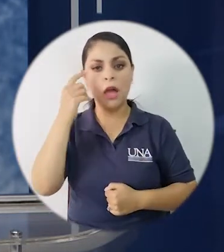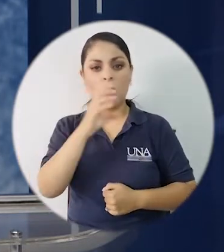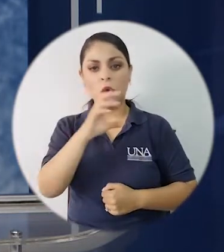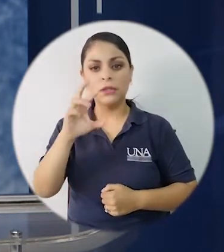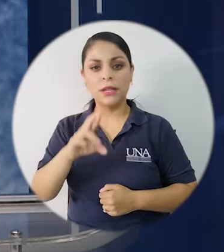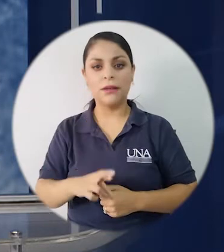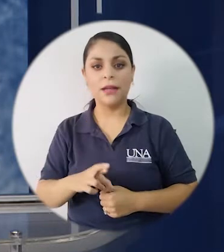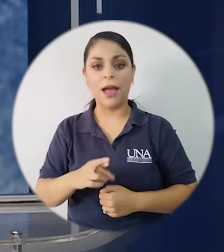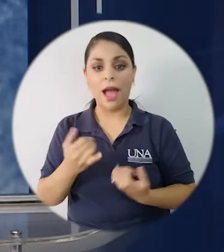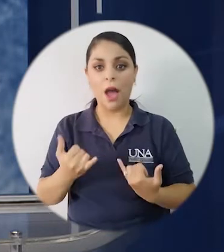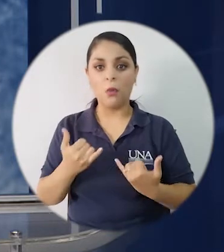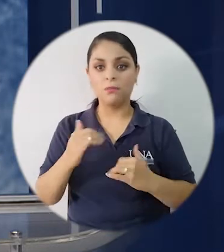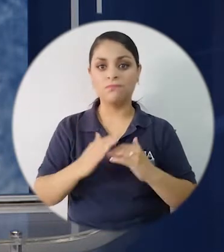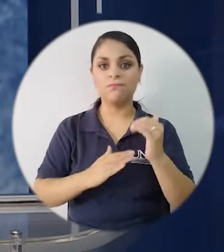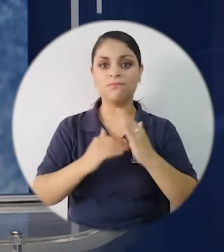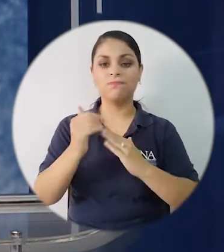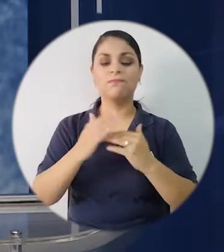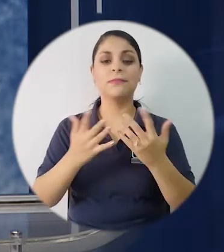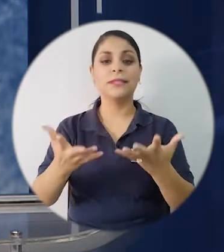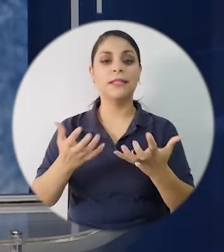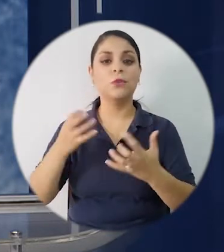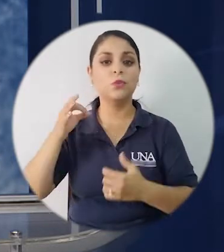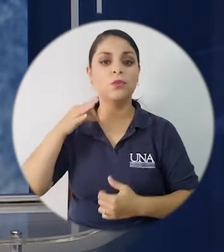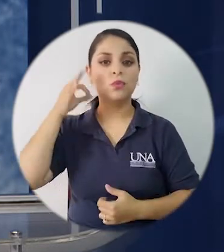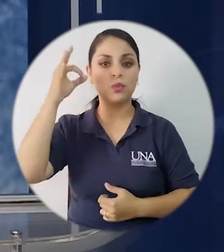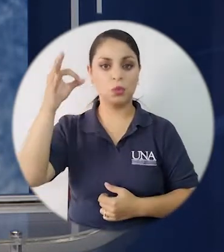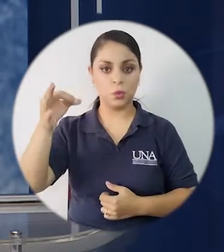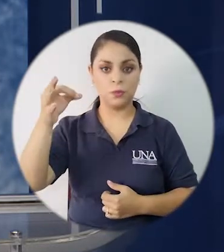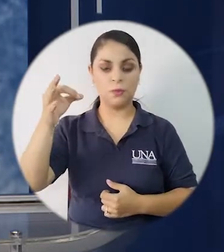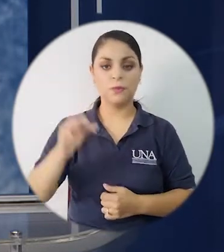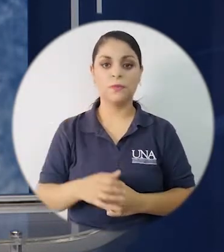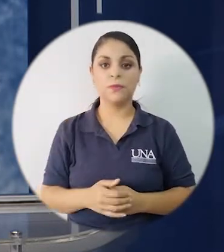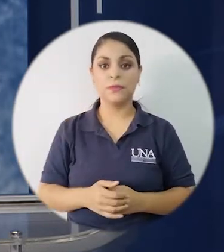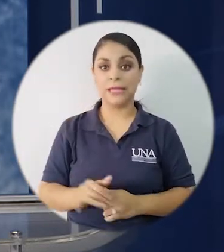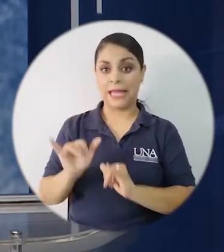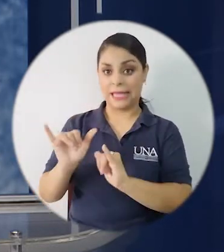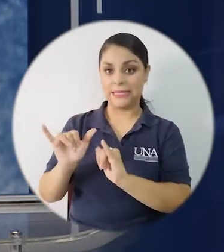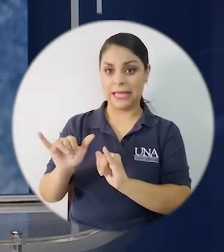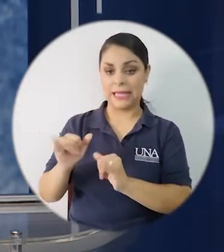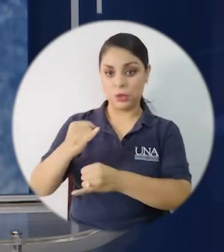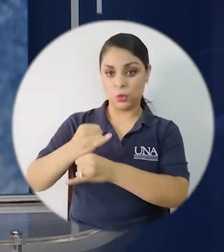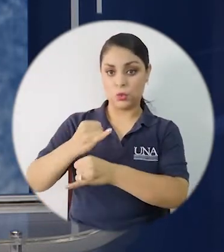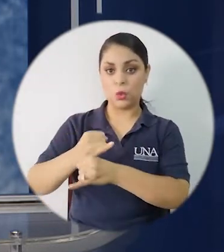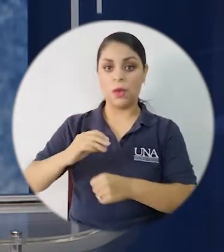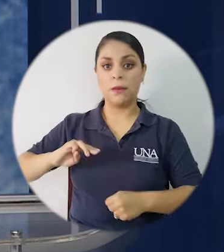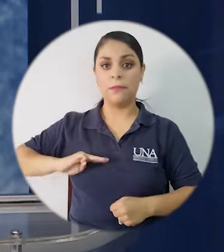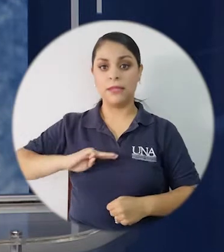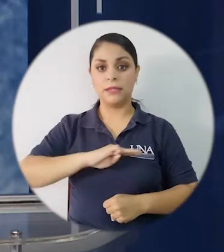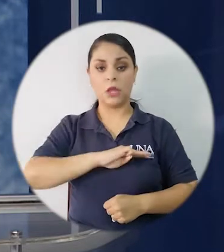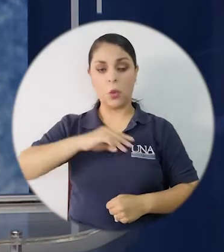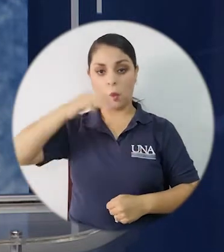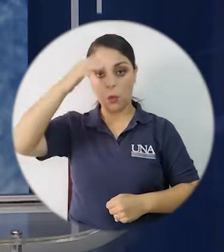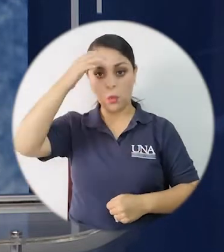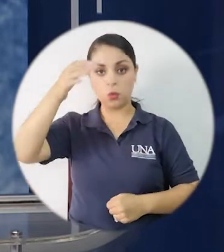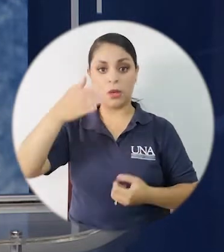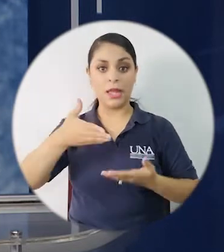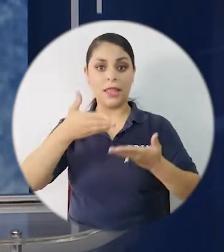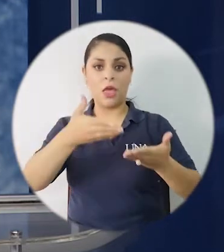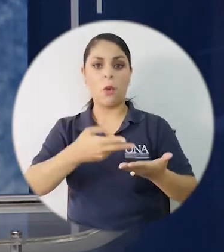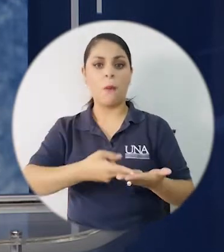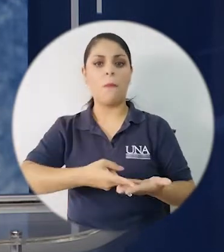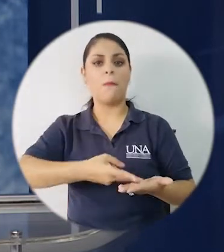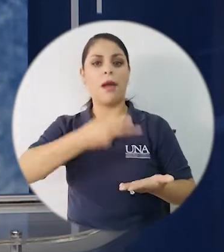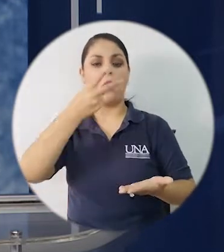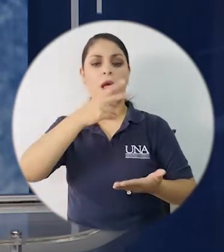mismo tiempo plantearnos la Costa Rica que estamos construyendo y que queremos en el futuro. Esta entidad, el Ministerio de Cultura, decidió darle